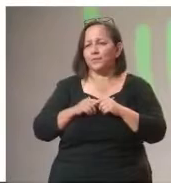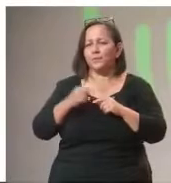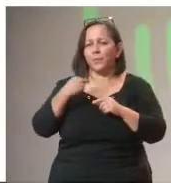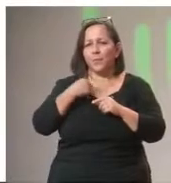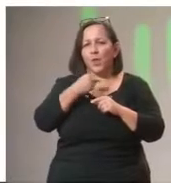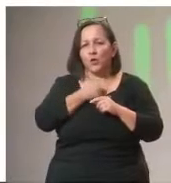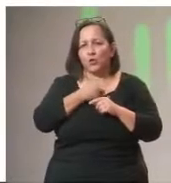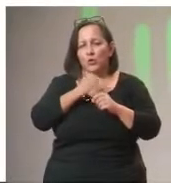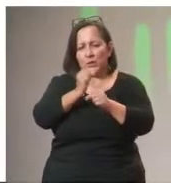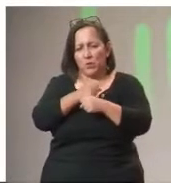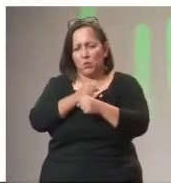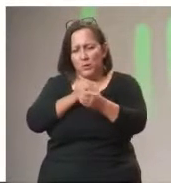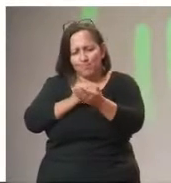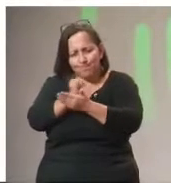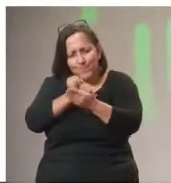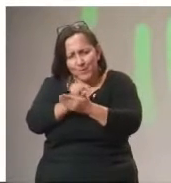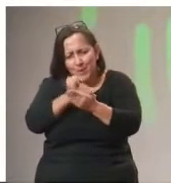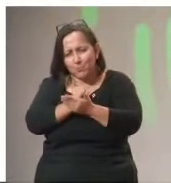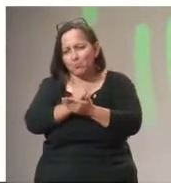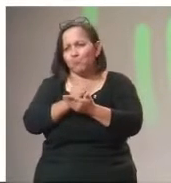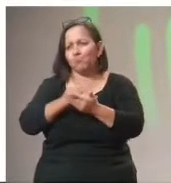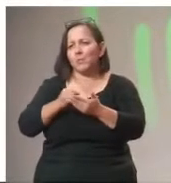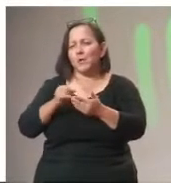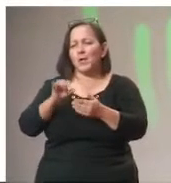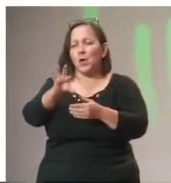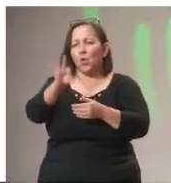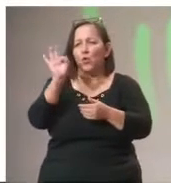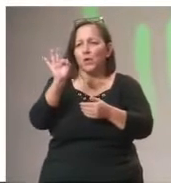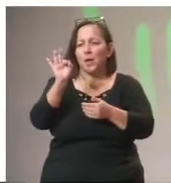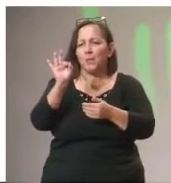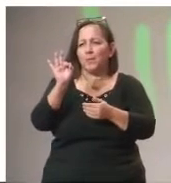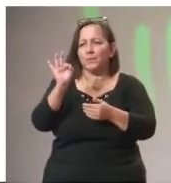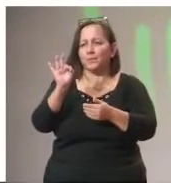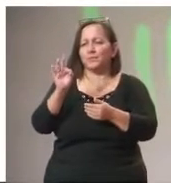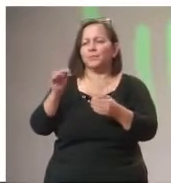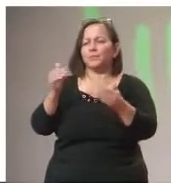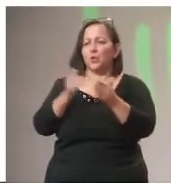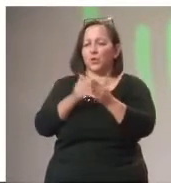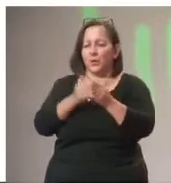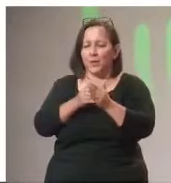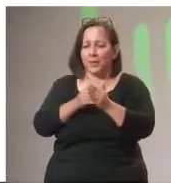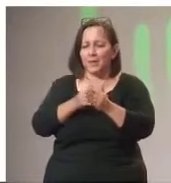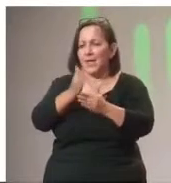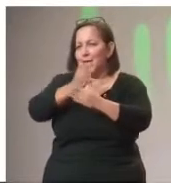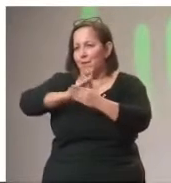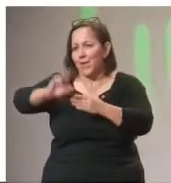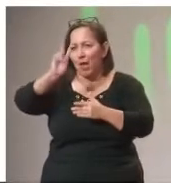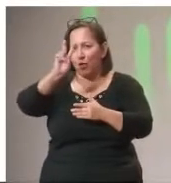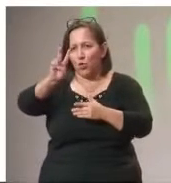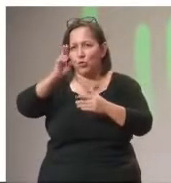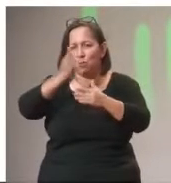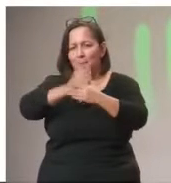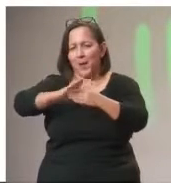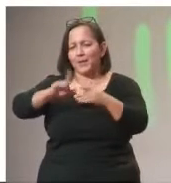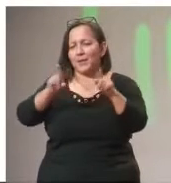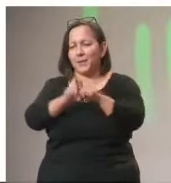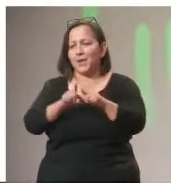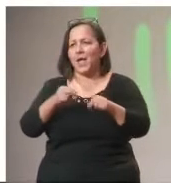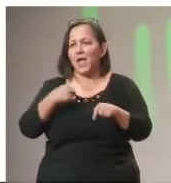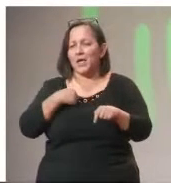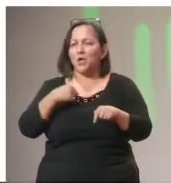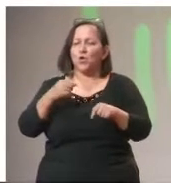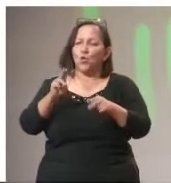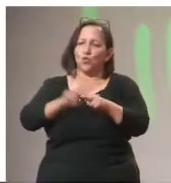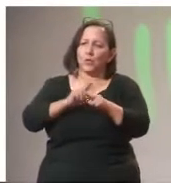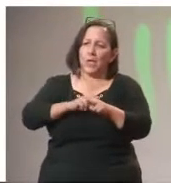hicimos esa determinación y lo que encontramos es que el sistema nuevamente se parte en dos. Y aquí utilicé colores